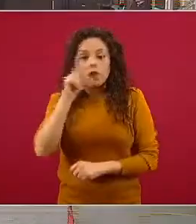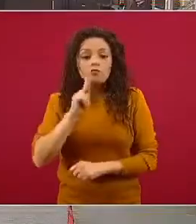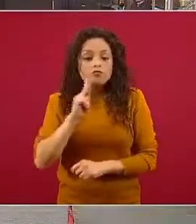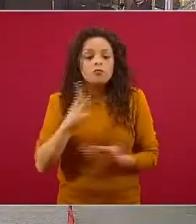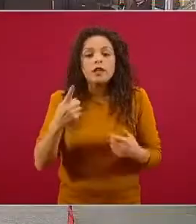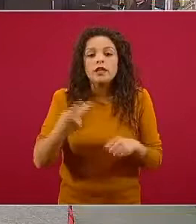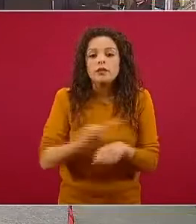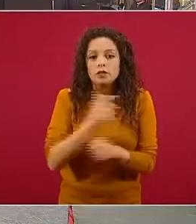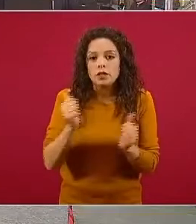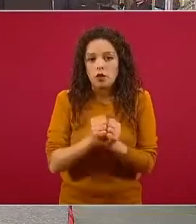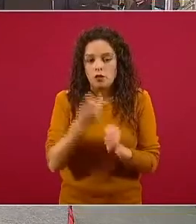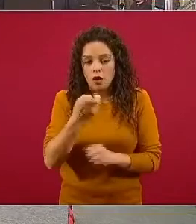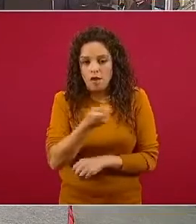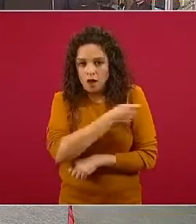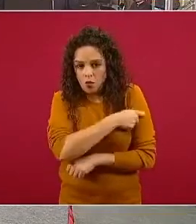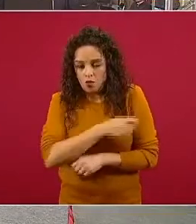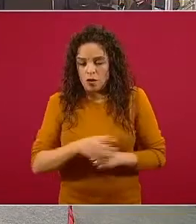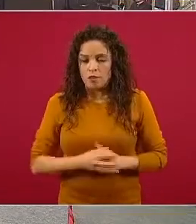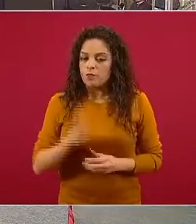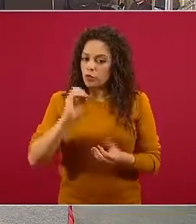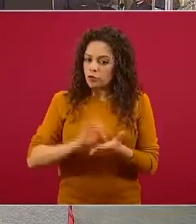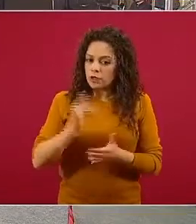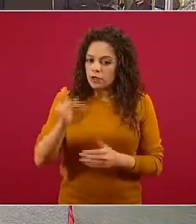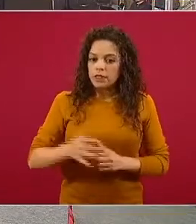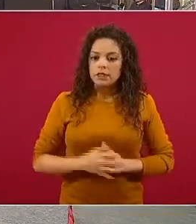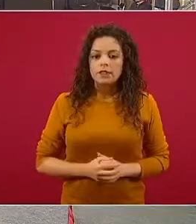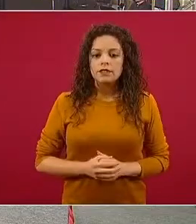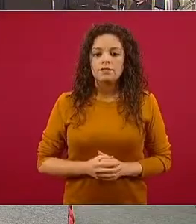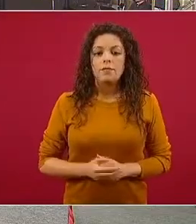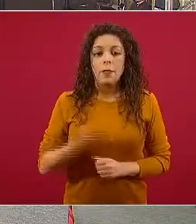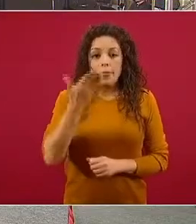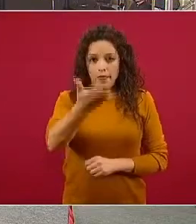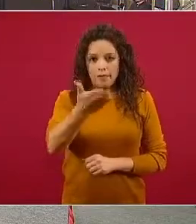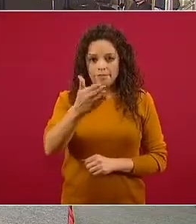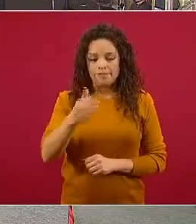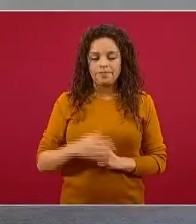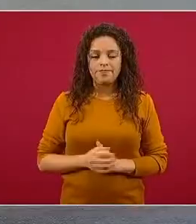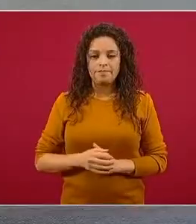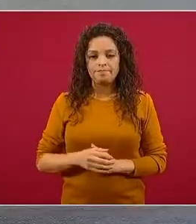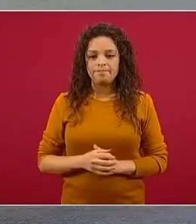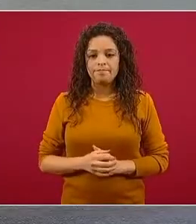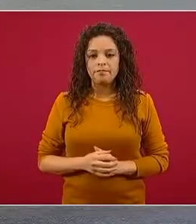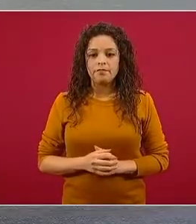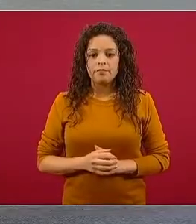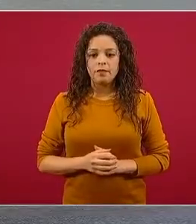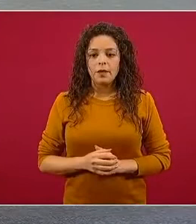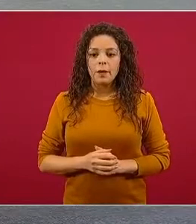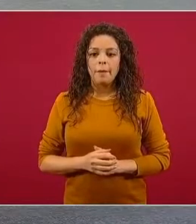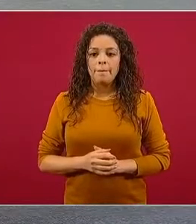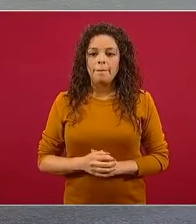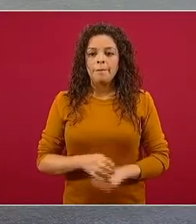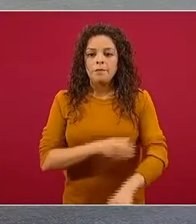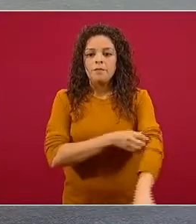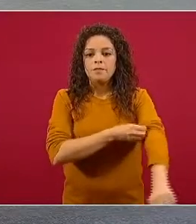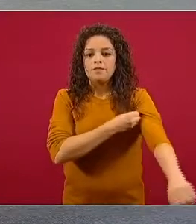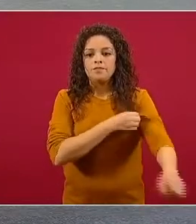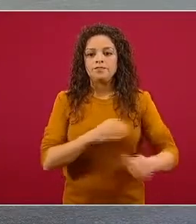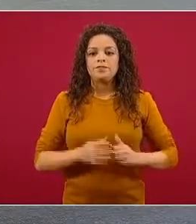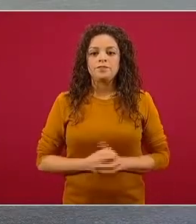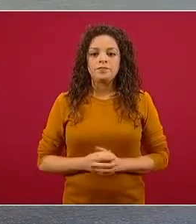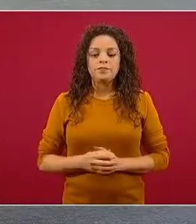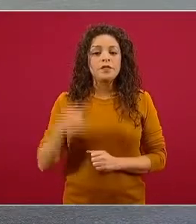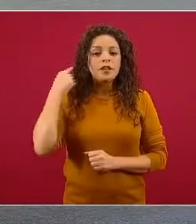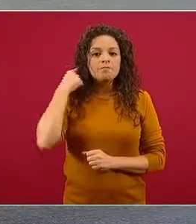gracias. Ángel, adelante. Y allá, ahorita pasamos por ahí. Gracias, buenas noches,